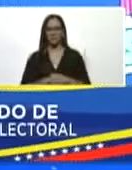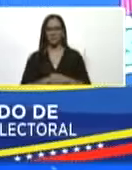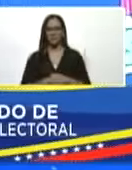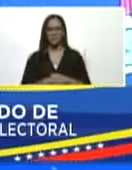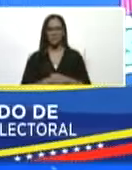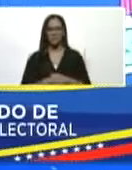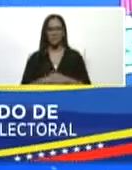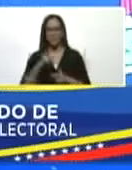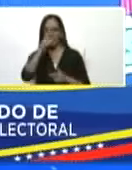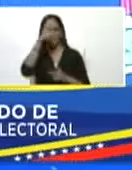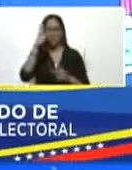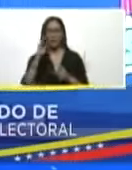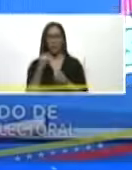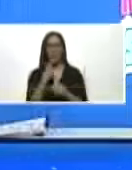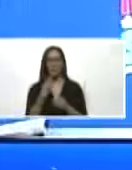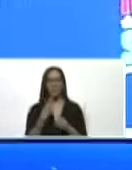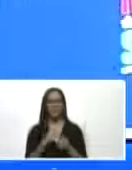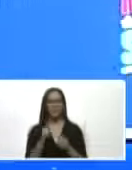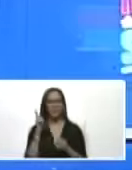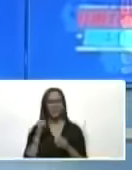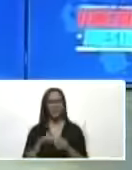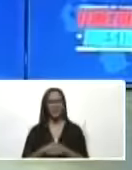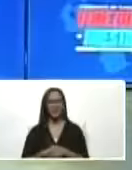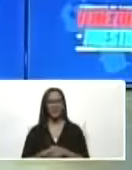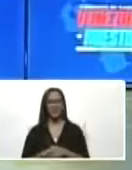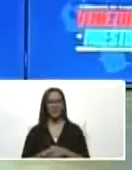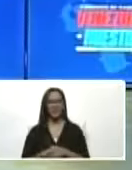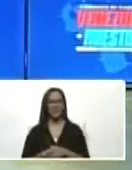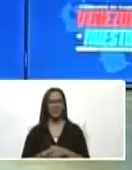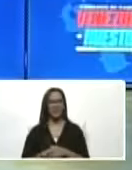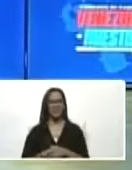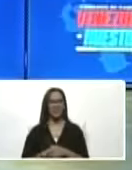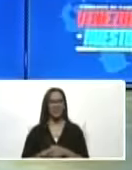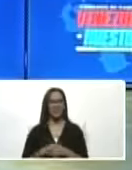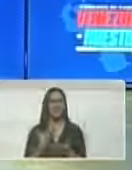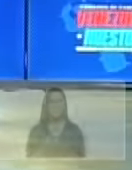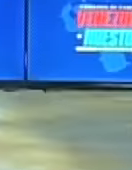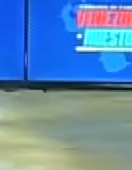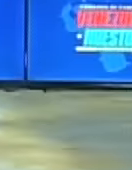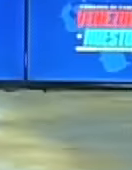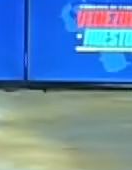veáis. Ah, Diosdado, ¿cómo es que dicen por allá en el Furrial?